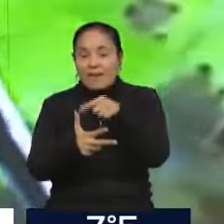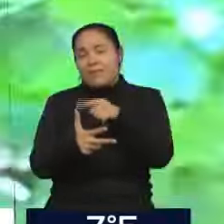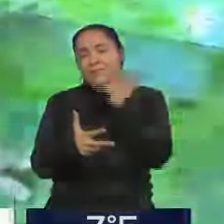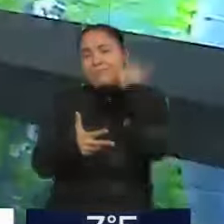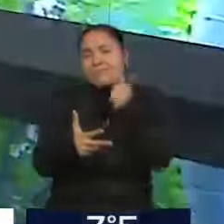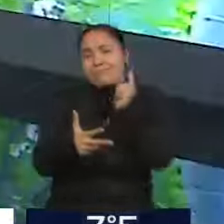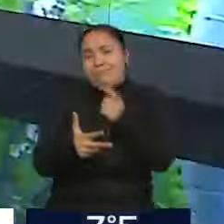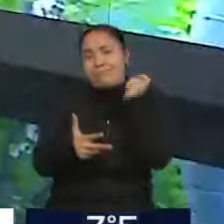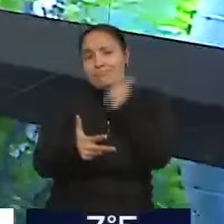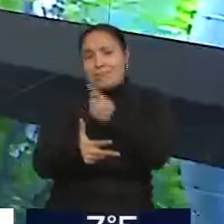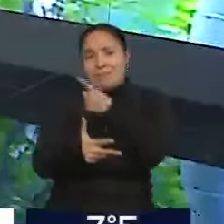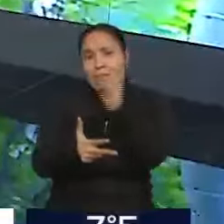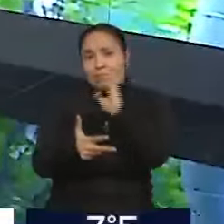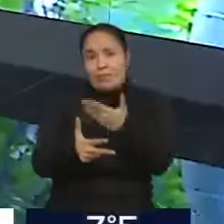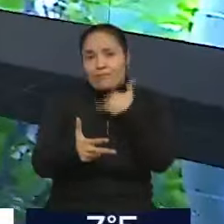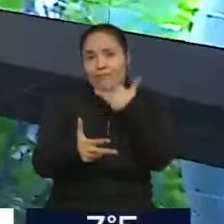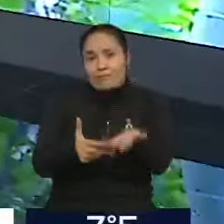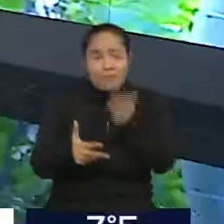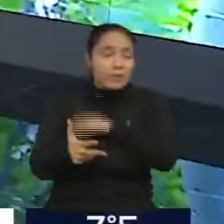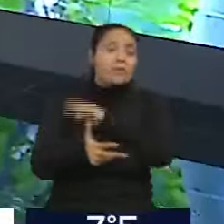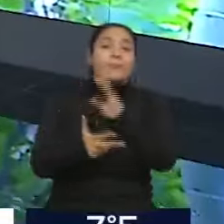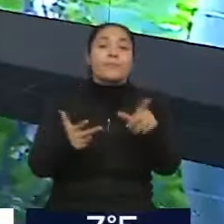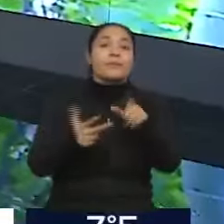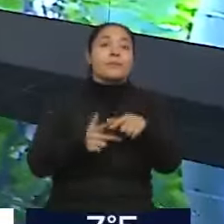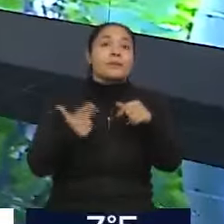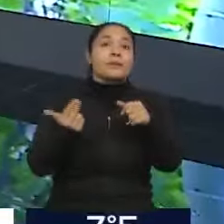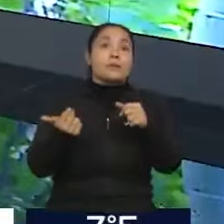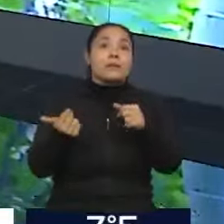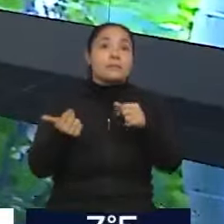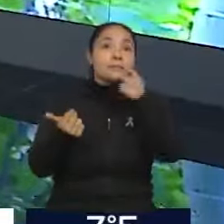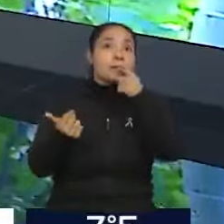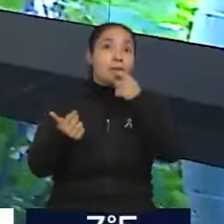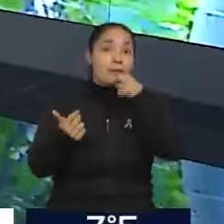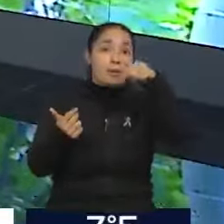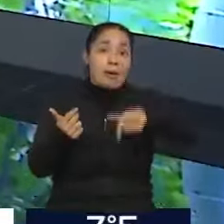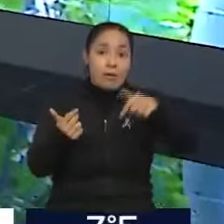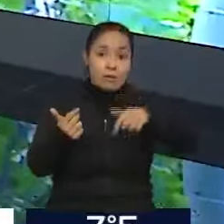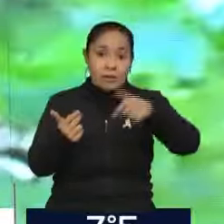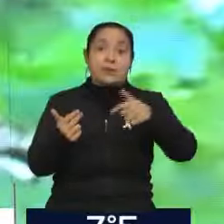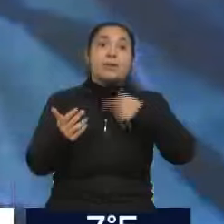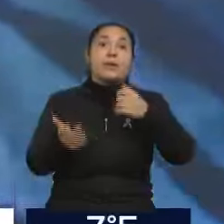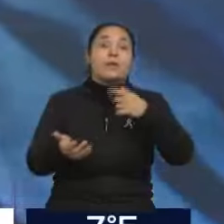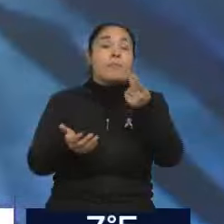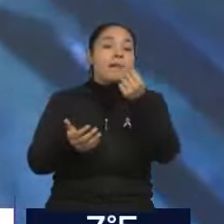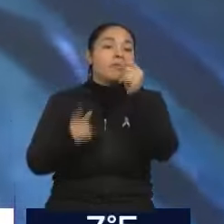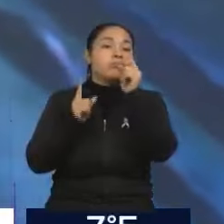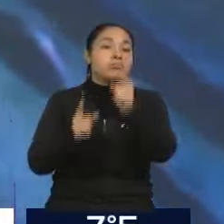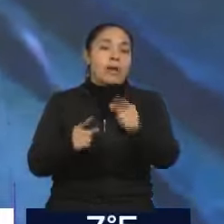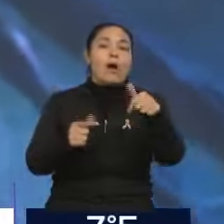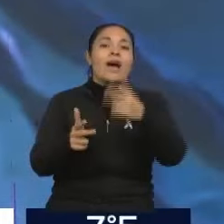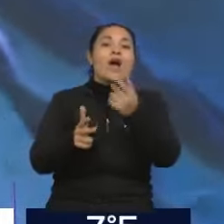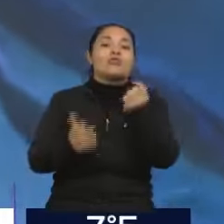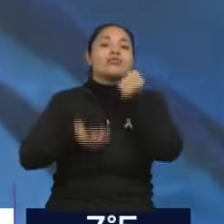en cuenta. Es decir, la tarifa por ahora sigue congelada, lo que van a hacer, van a empezar a sacar subsidios. ¿Sí? El gobierno empieza,